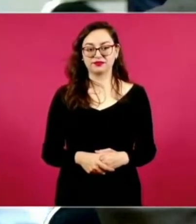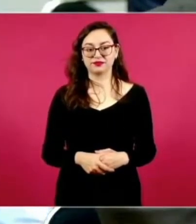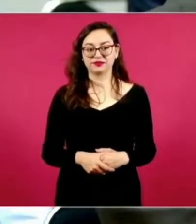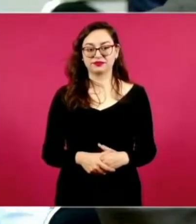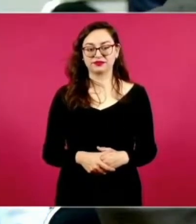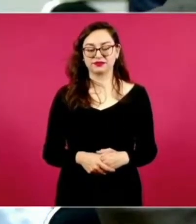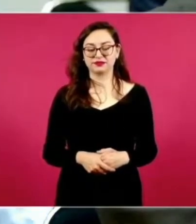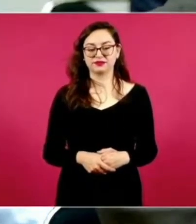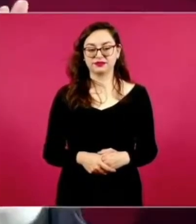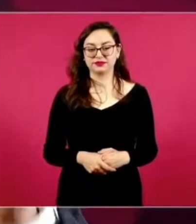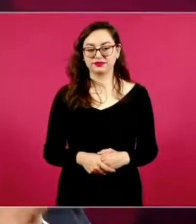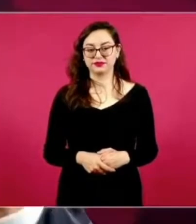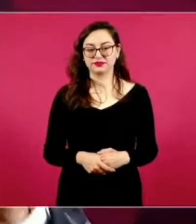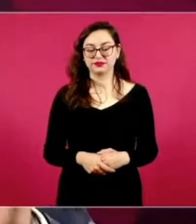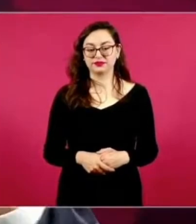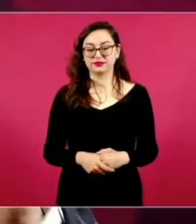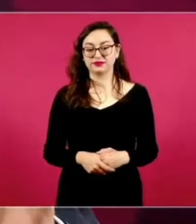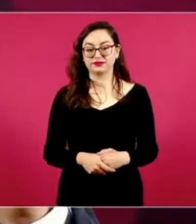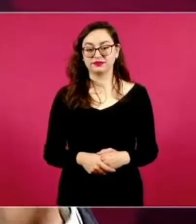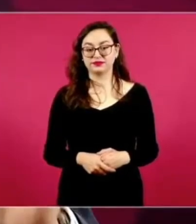Si